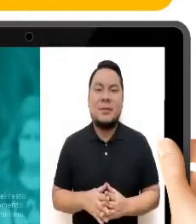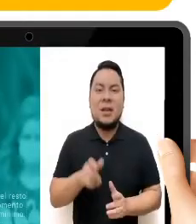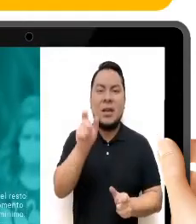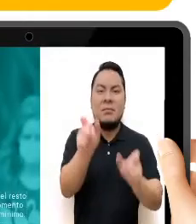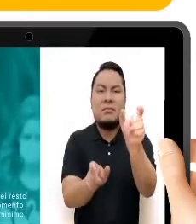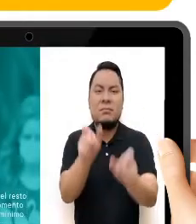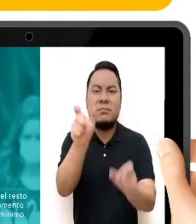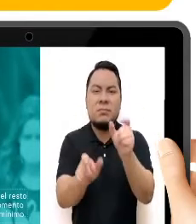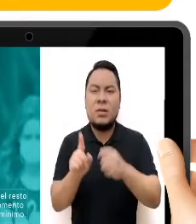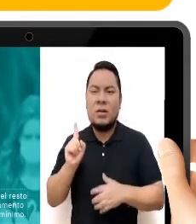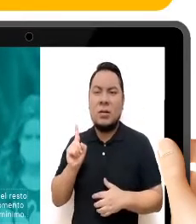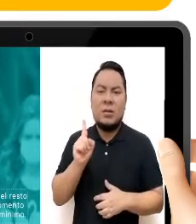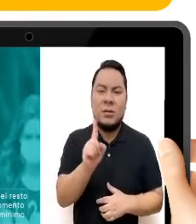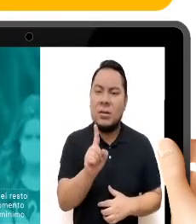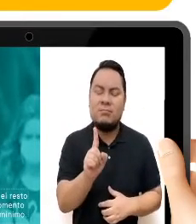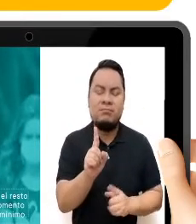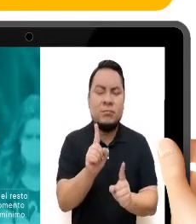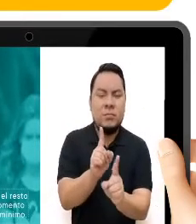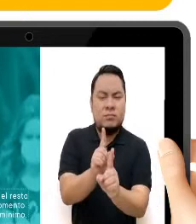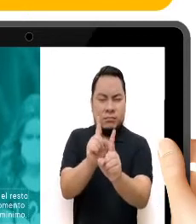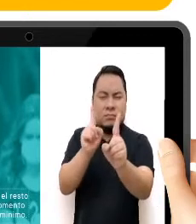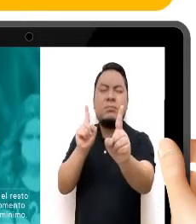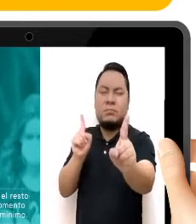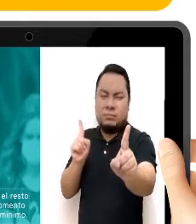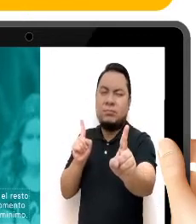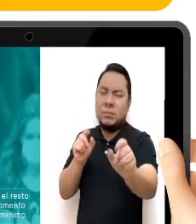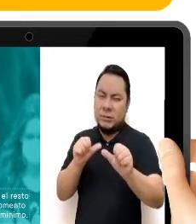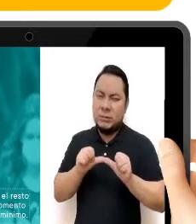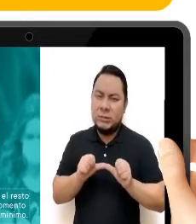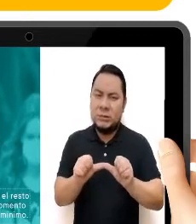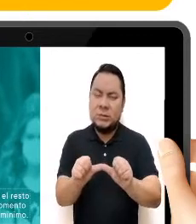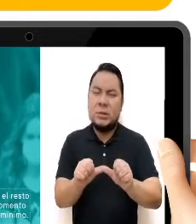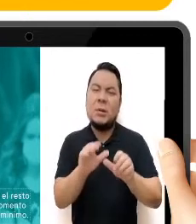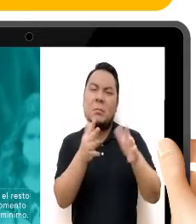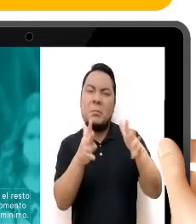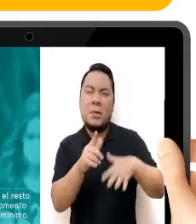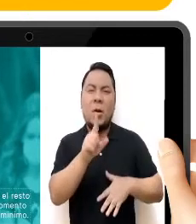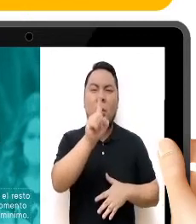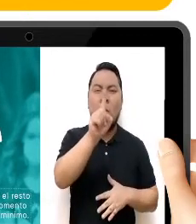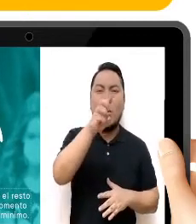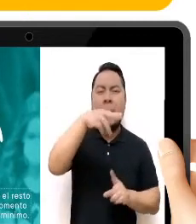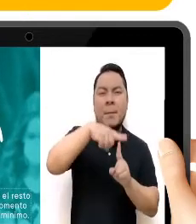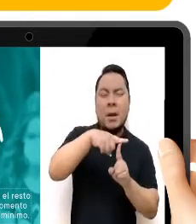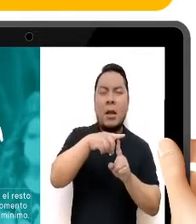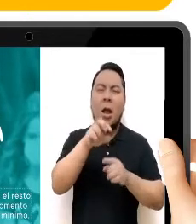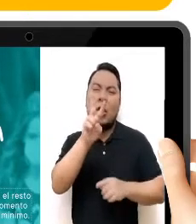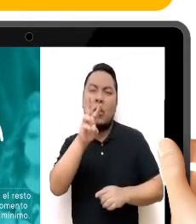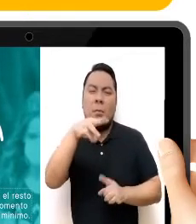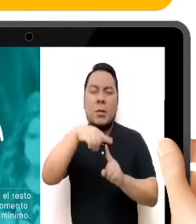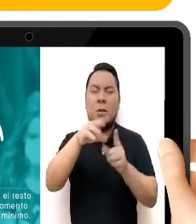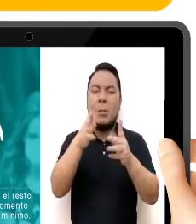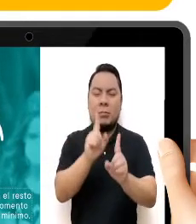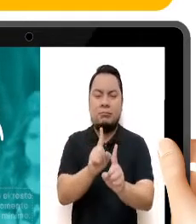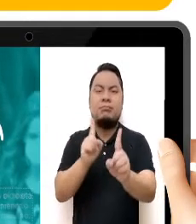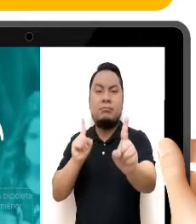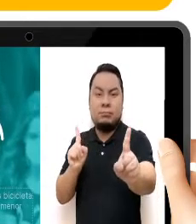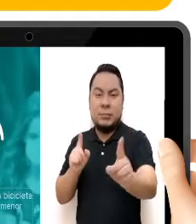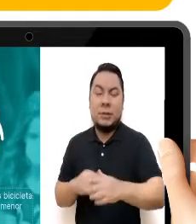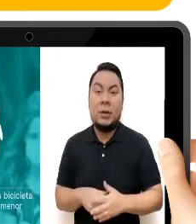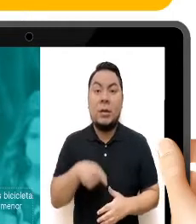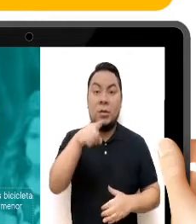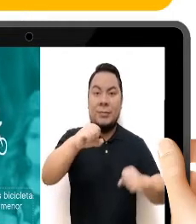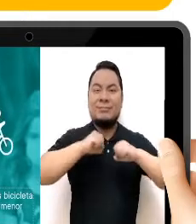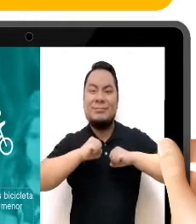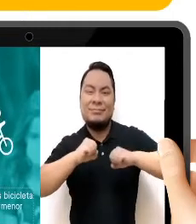orgullo a mi país. Somos muy alegres, bailes y nos